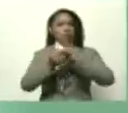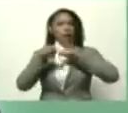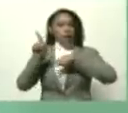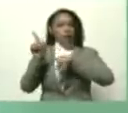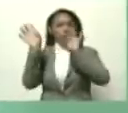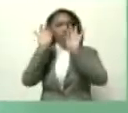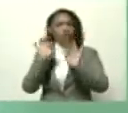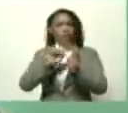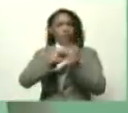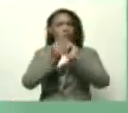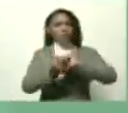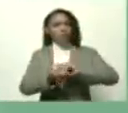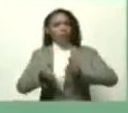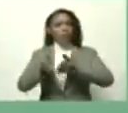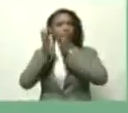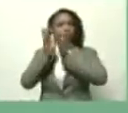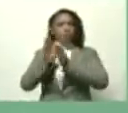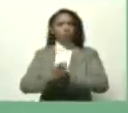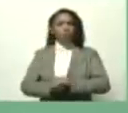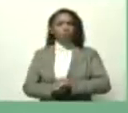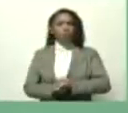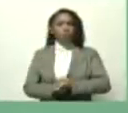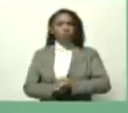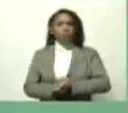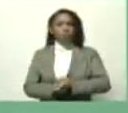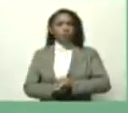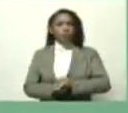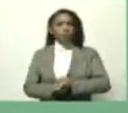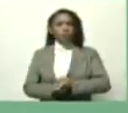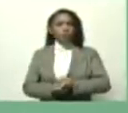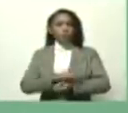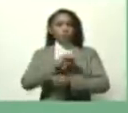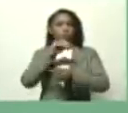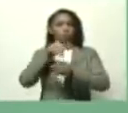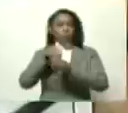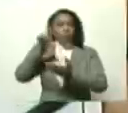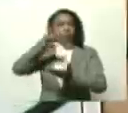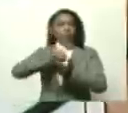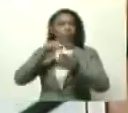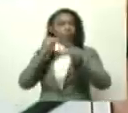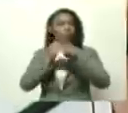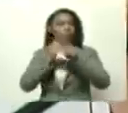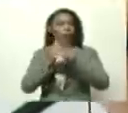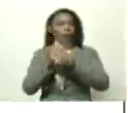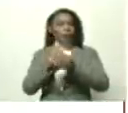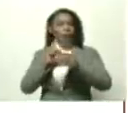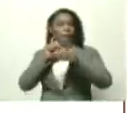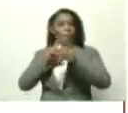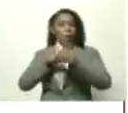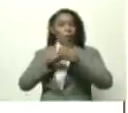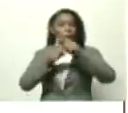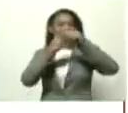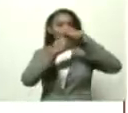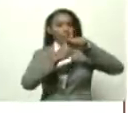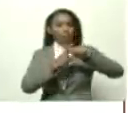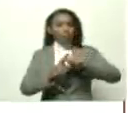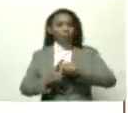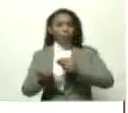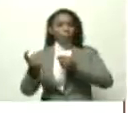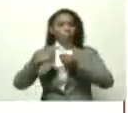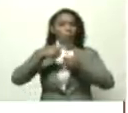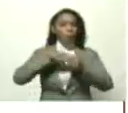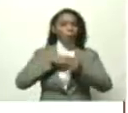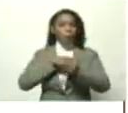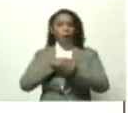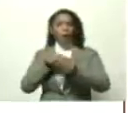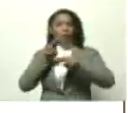sede en un centro de reclutamiento de